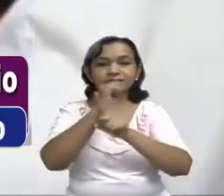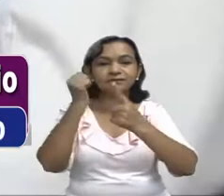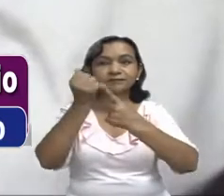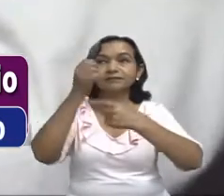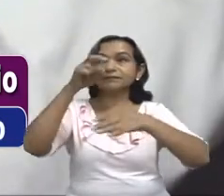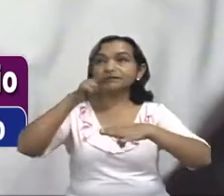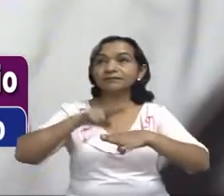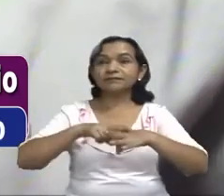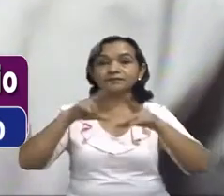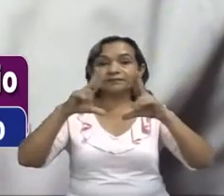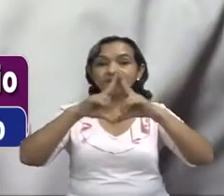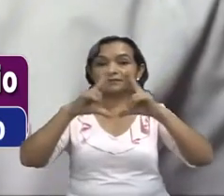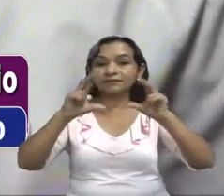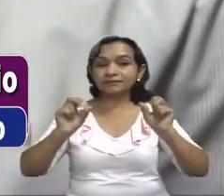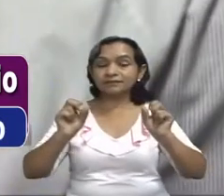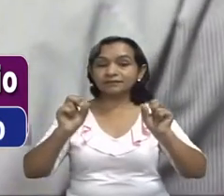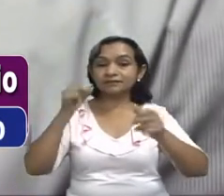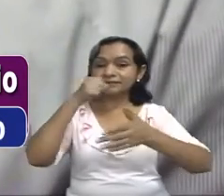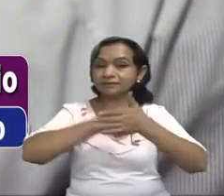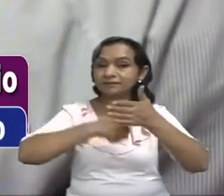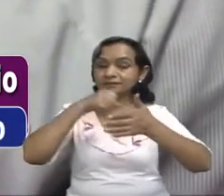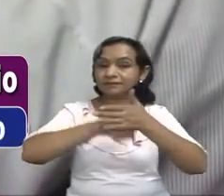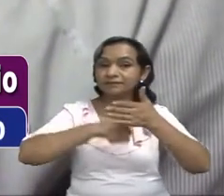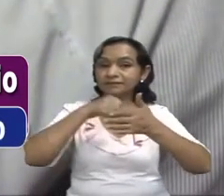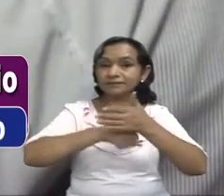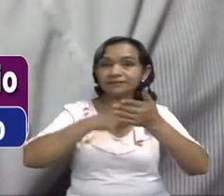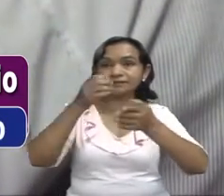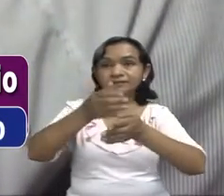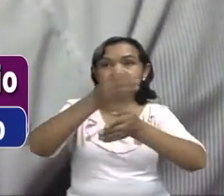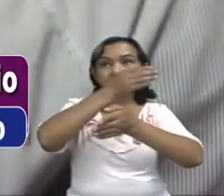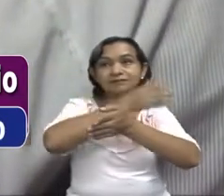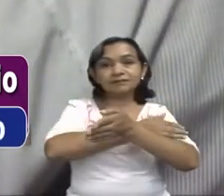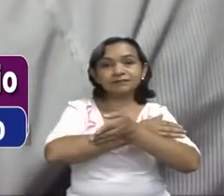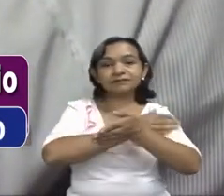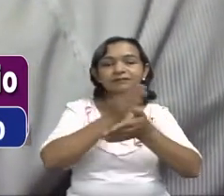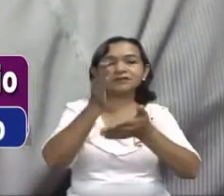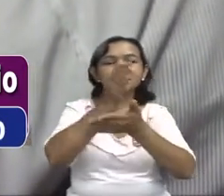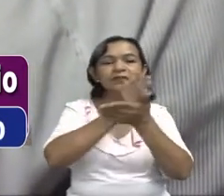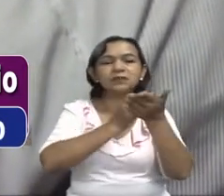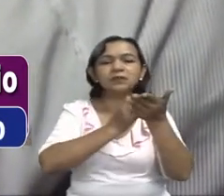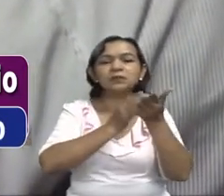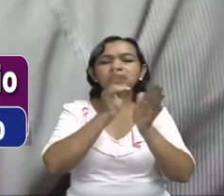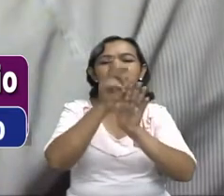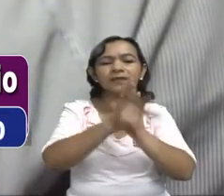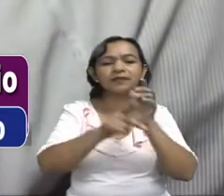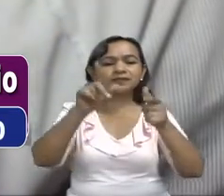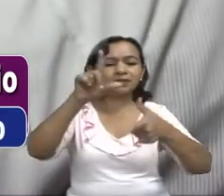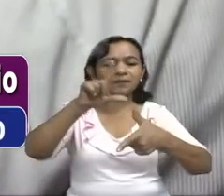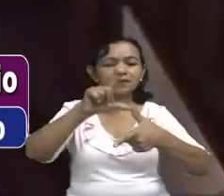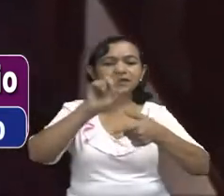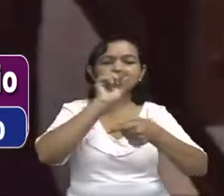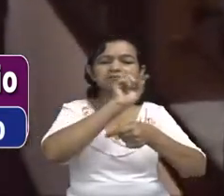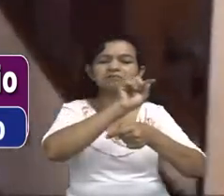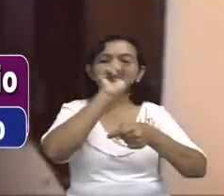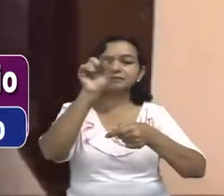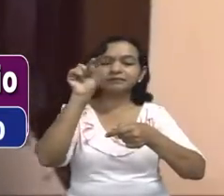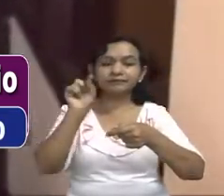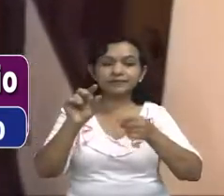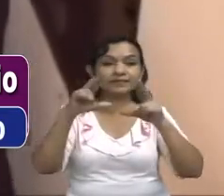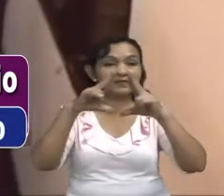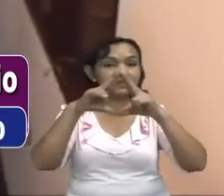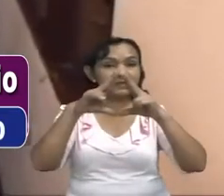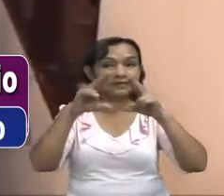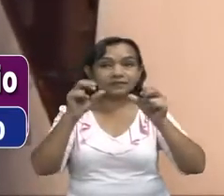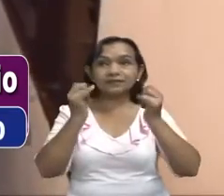Nacional de Nicaragua a un esfuerzo que aquel entonces tenía muy pocos países en América Latina. ¿Verdad? Okay, fuimos uno de los pioneros, creo yo,